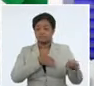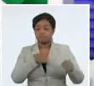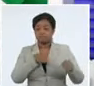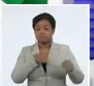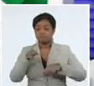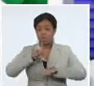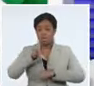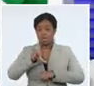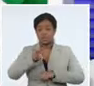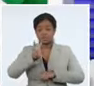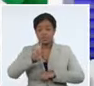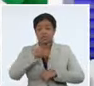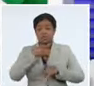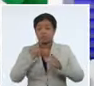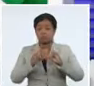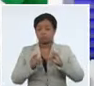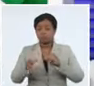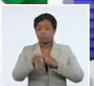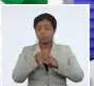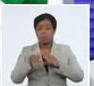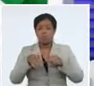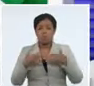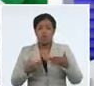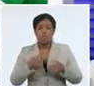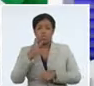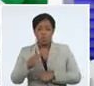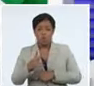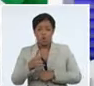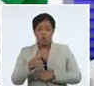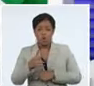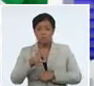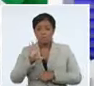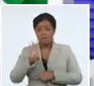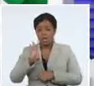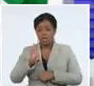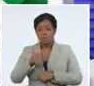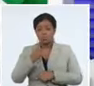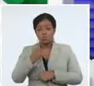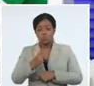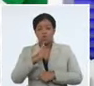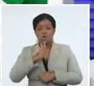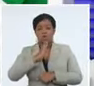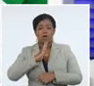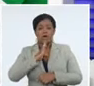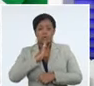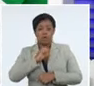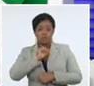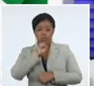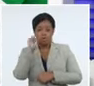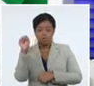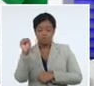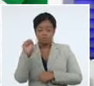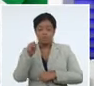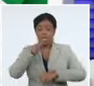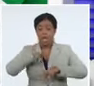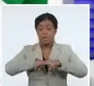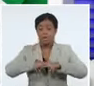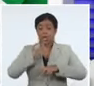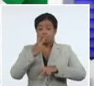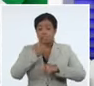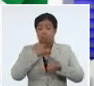3 fallecidos son 2 de Banes y 1 de Baguano. En La Habana, 2 fallecidos de Plaza